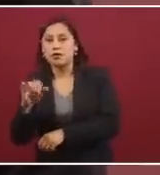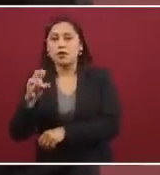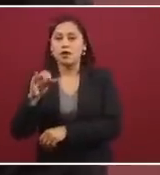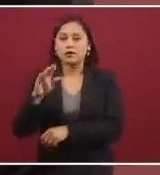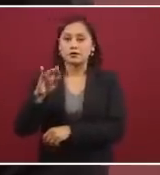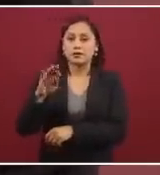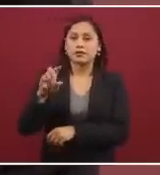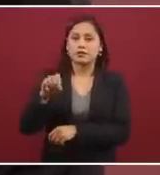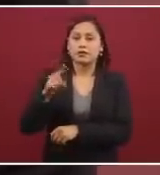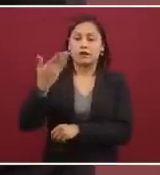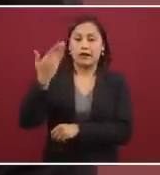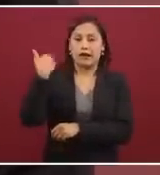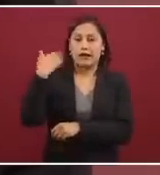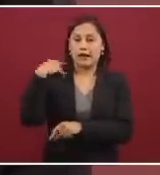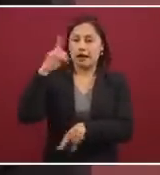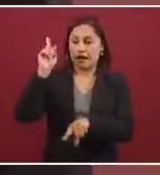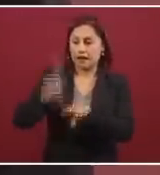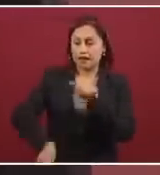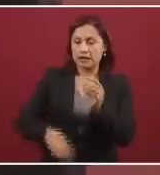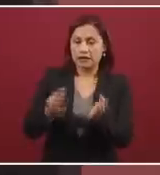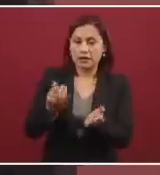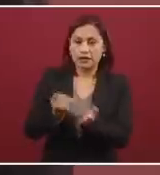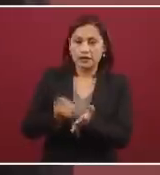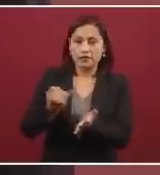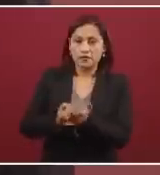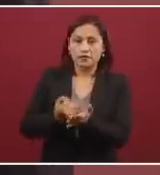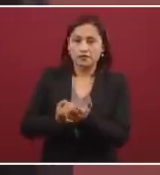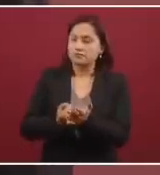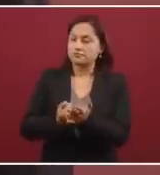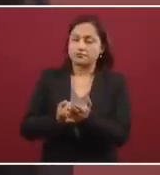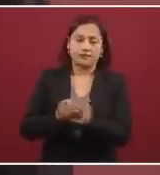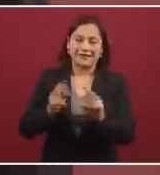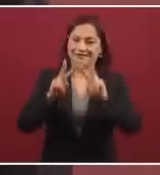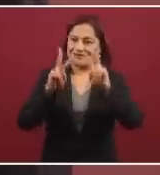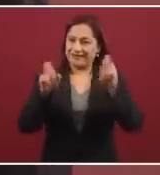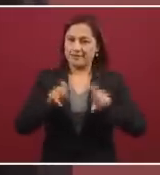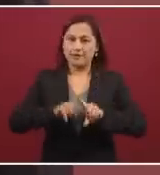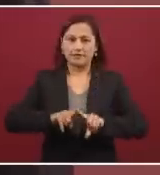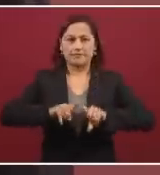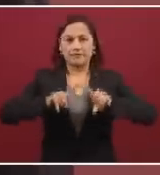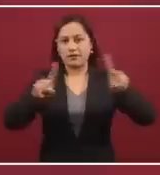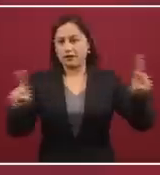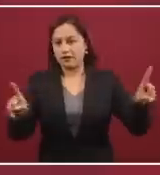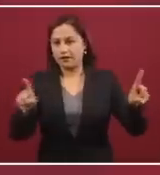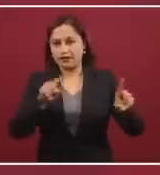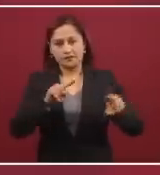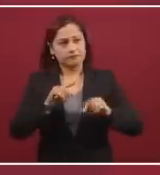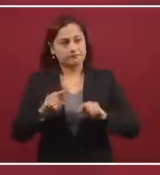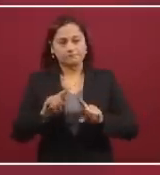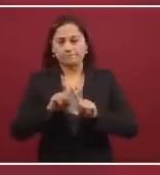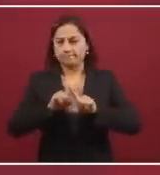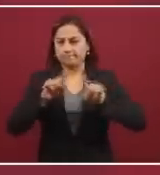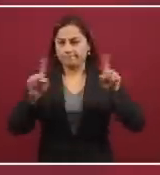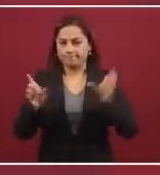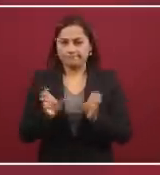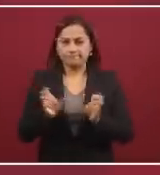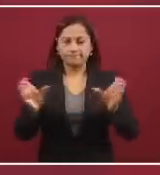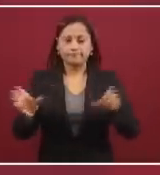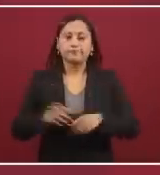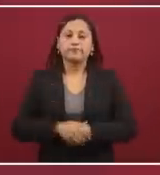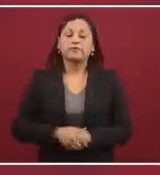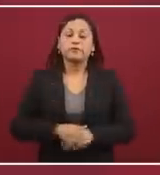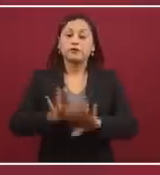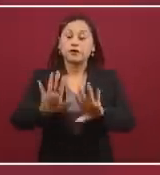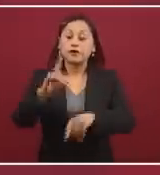que es de otra naturaleza mañana vamos a informar va a estar aquí